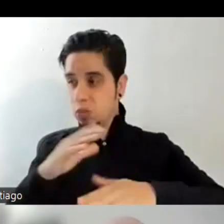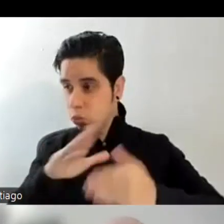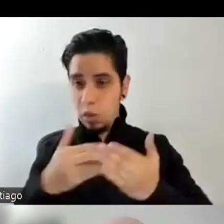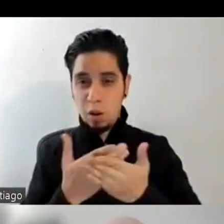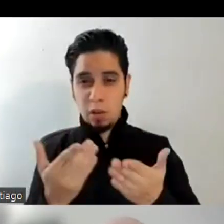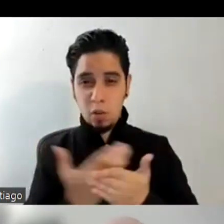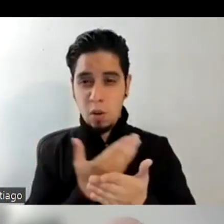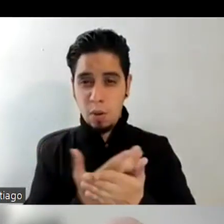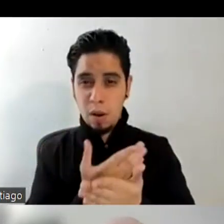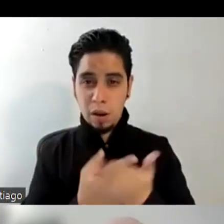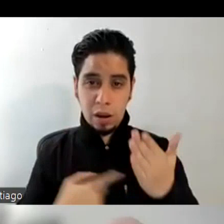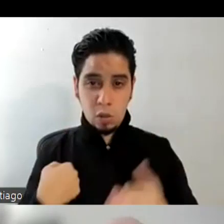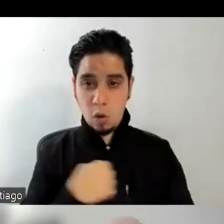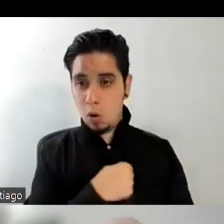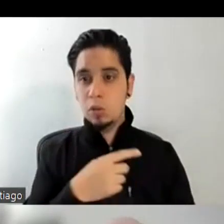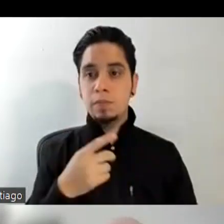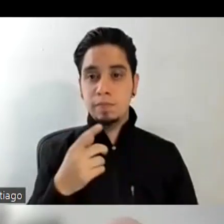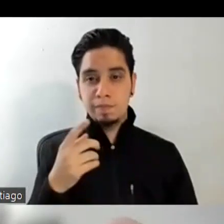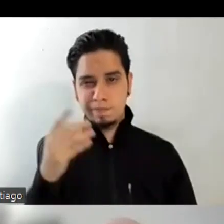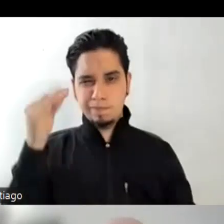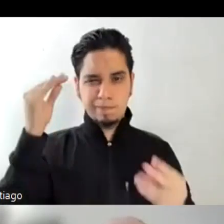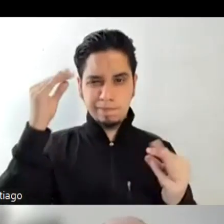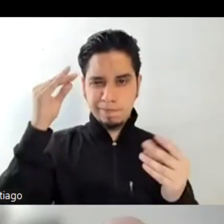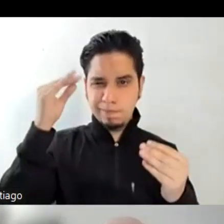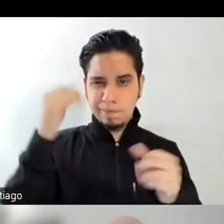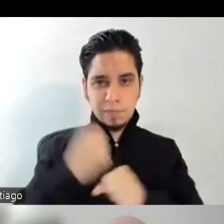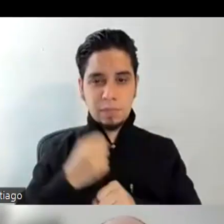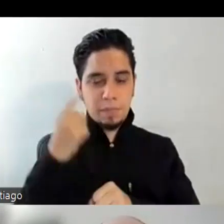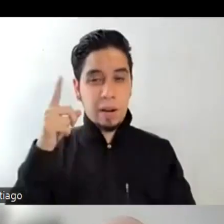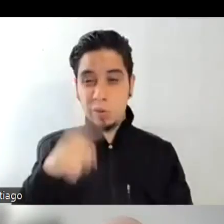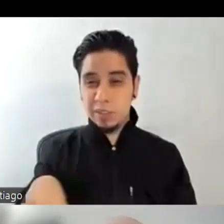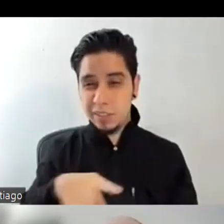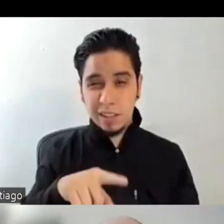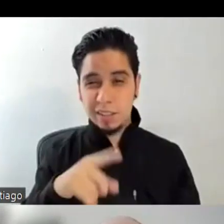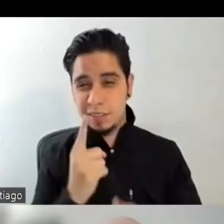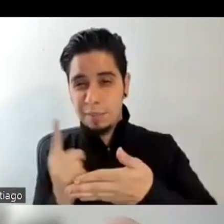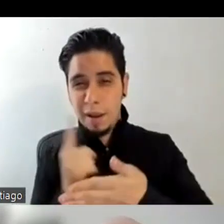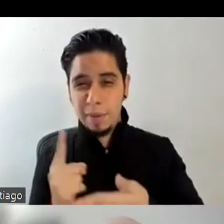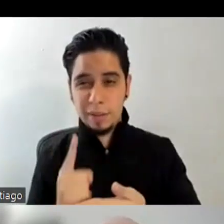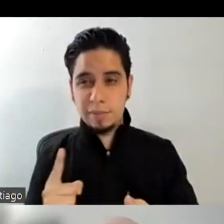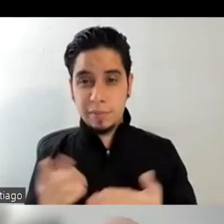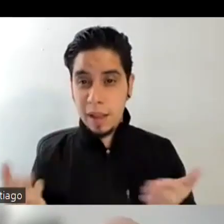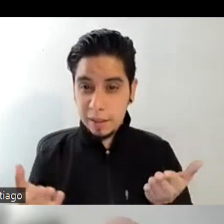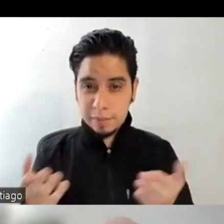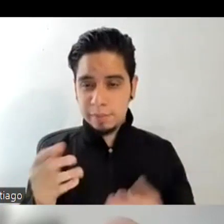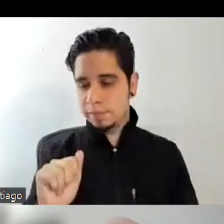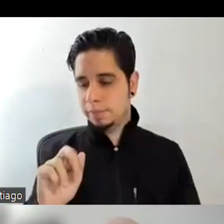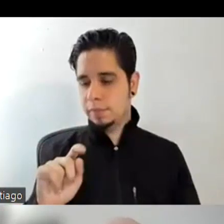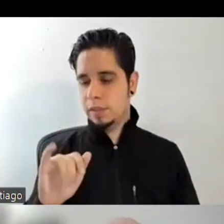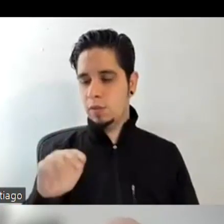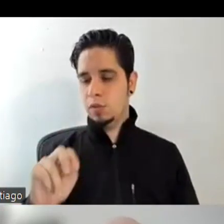nuevas que seguimos nosotros, mira, dándole cabeza y maquinando para todos ustedes semana tras semana aquí en